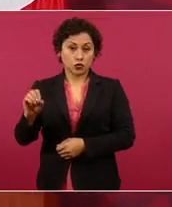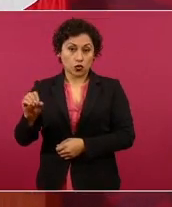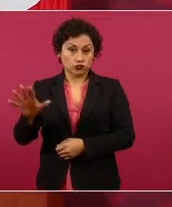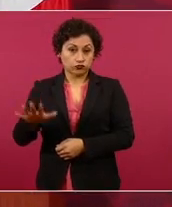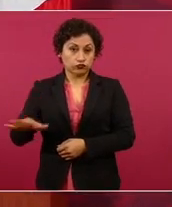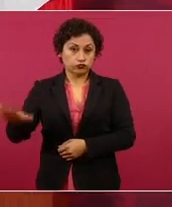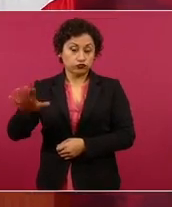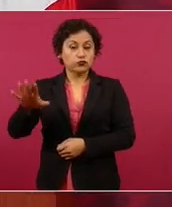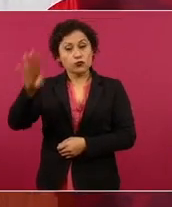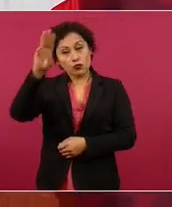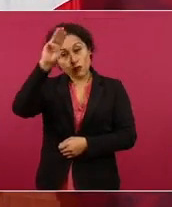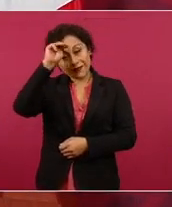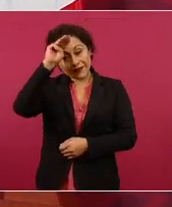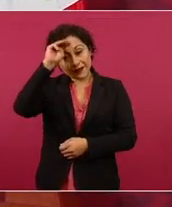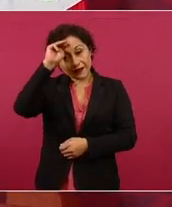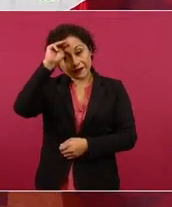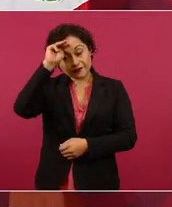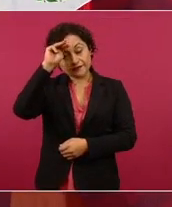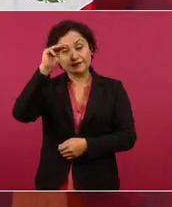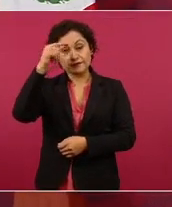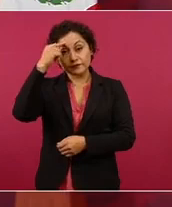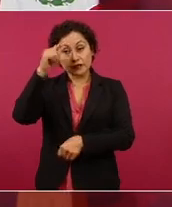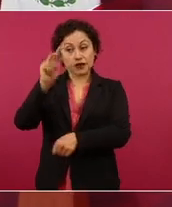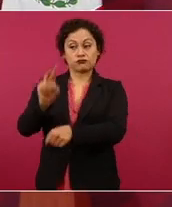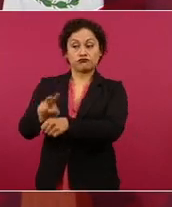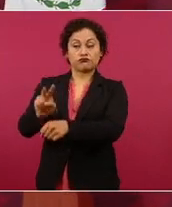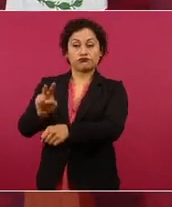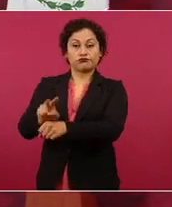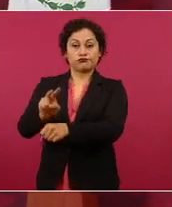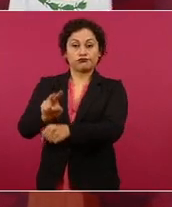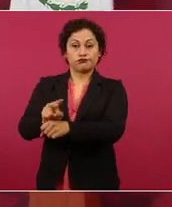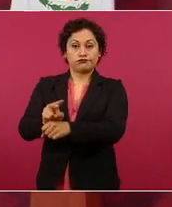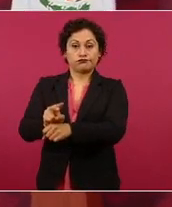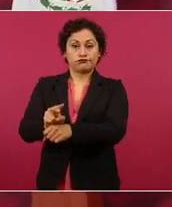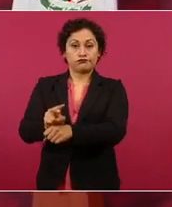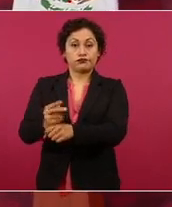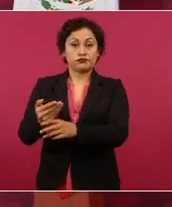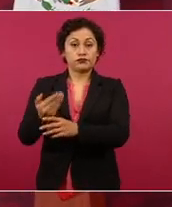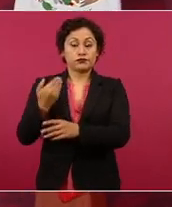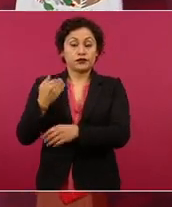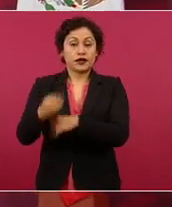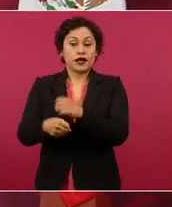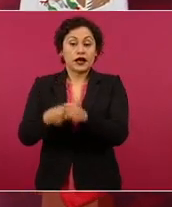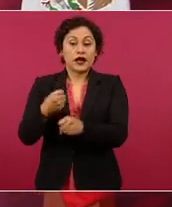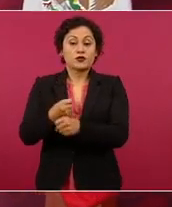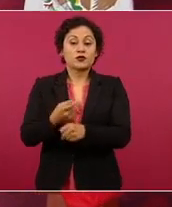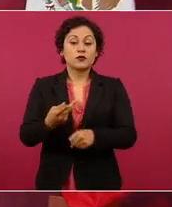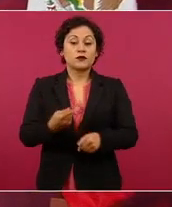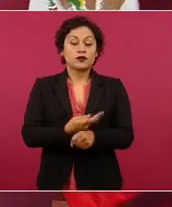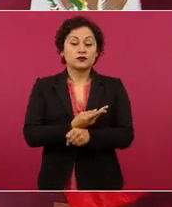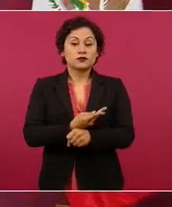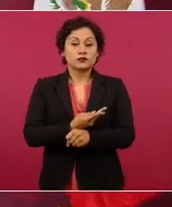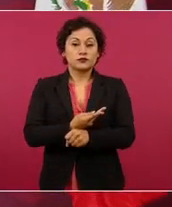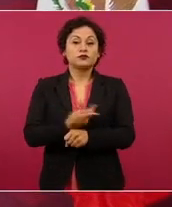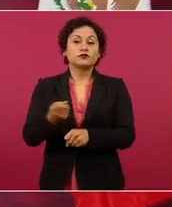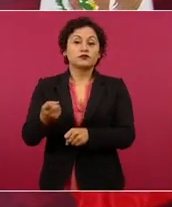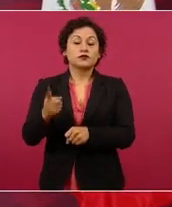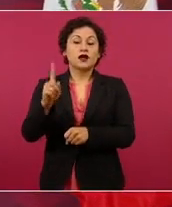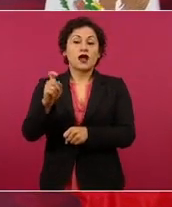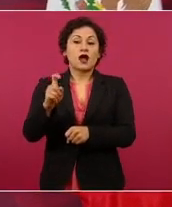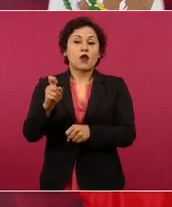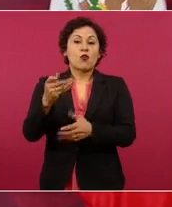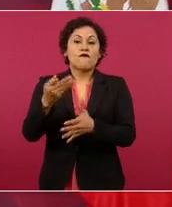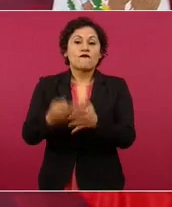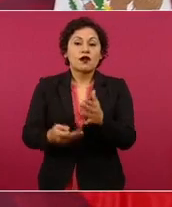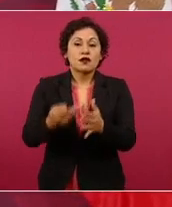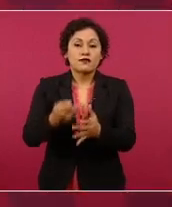pasar lo que sucedió este año, que no se padezca de agua, pero hay que ver